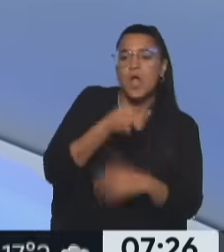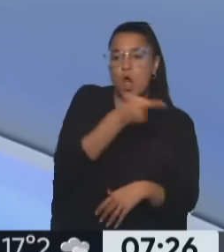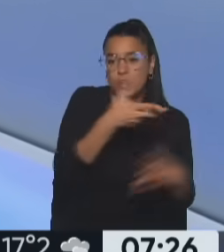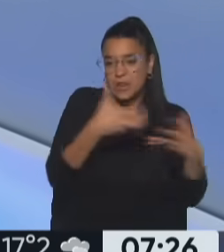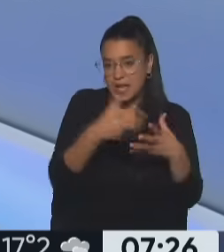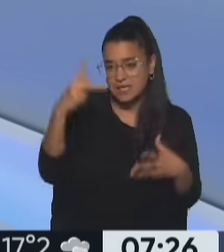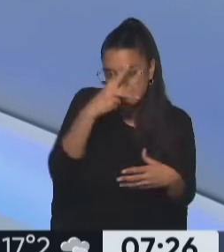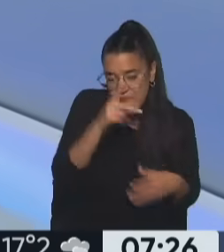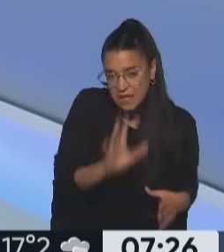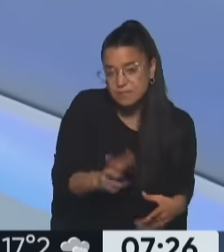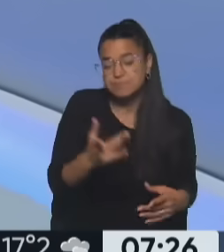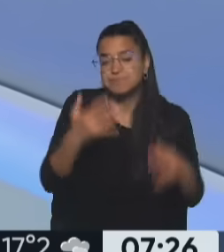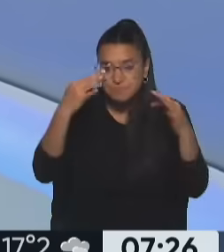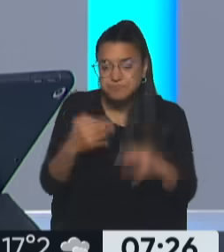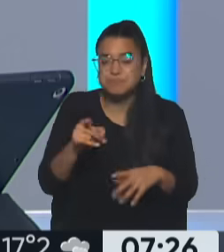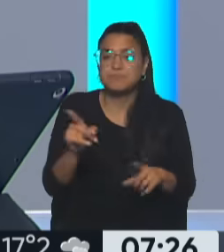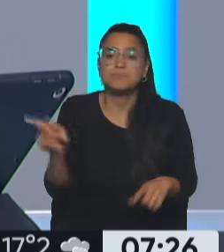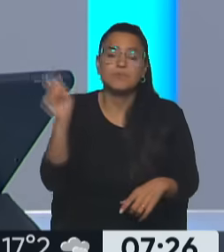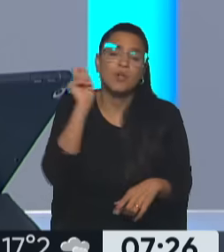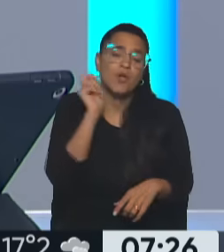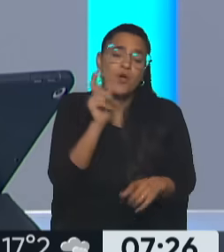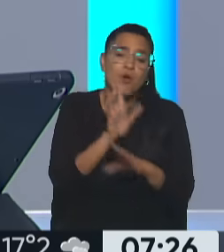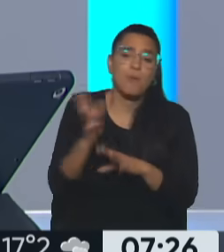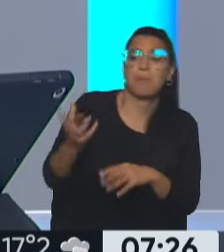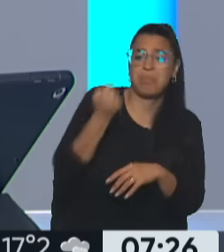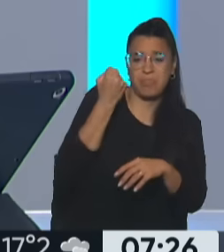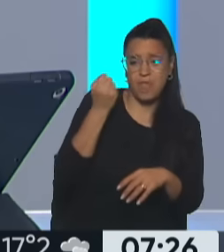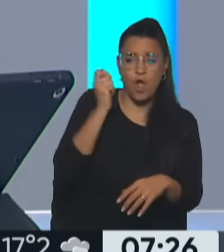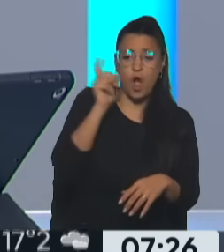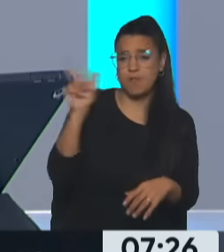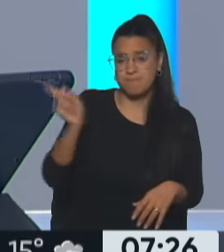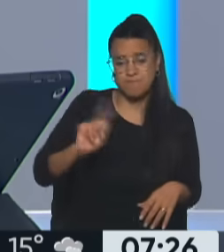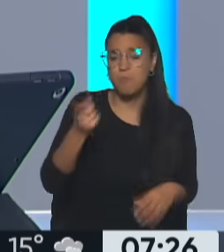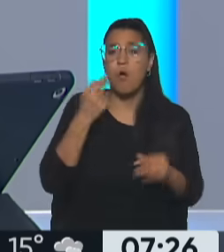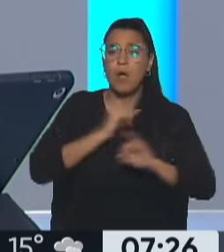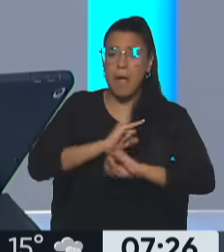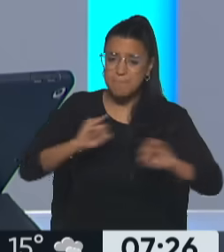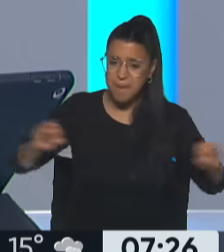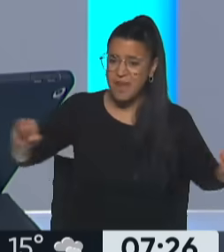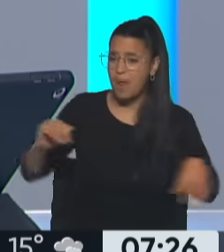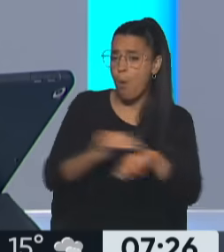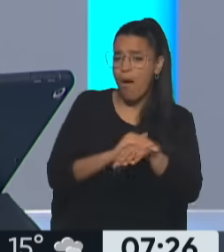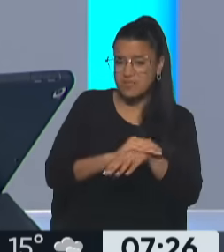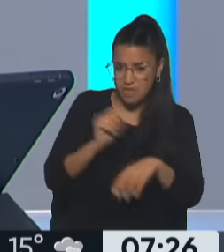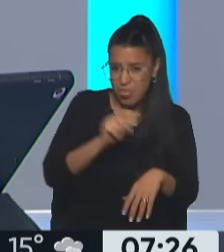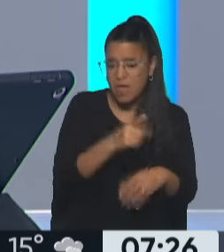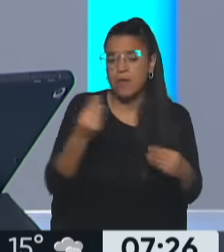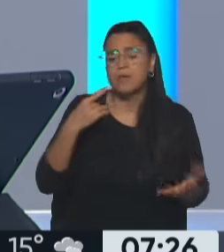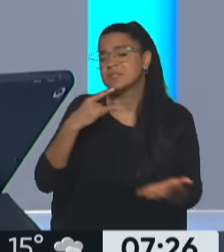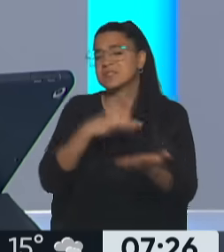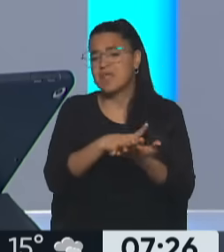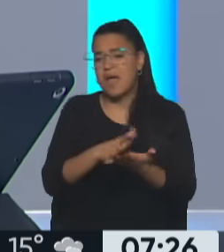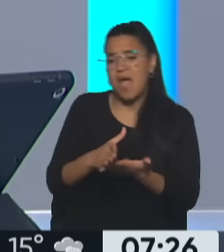antikirchnerista, que evidentemente tampoco logró capitalizar, ¿no? Porque, bueno, ella basó su campaña precisamente en esto de eliminar